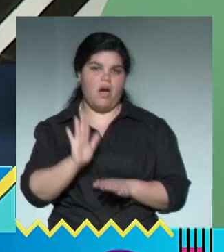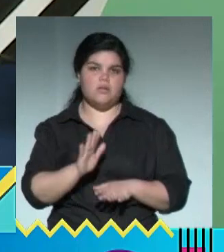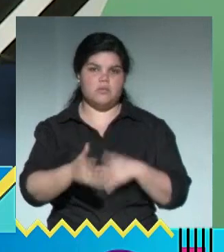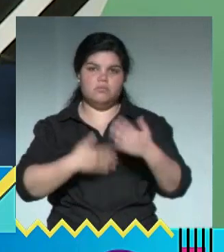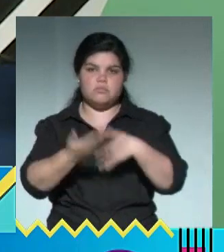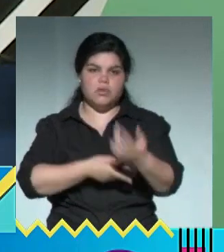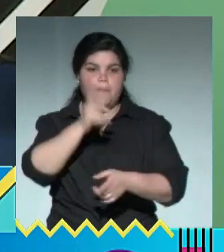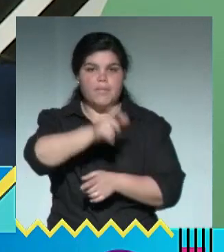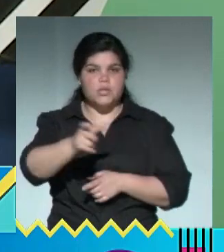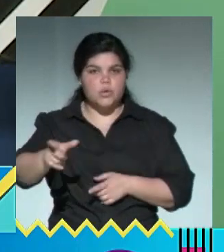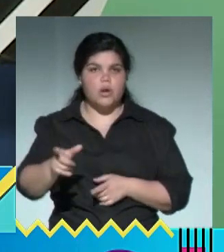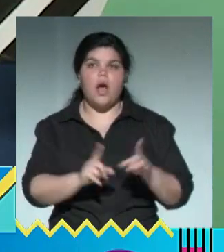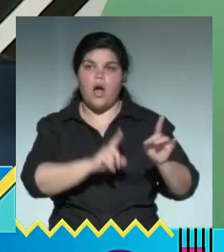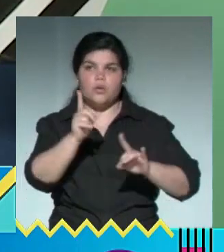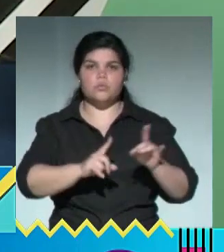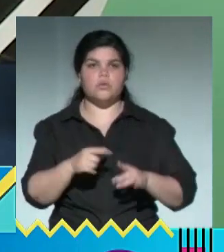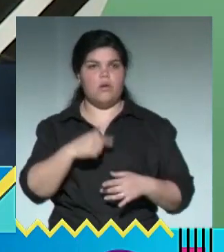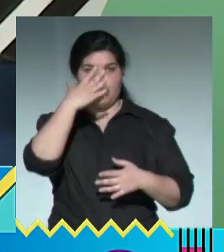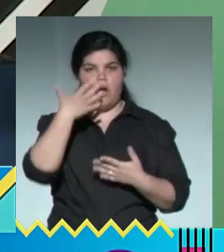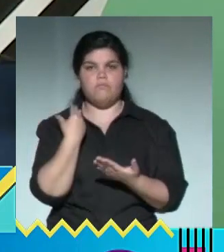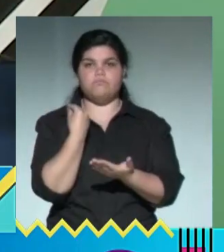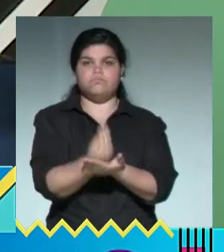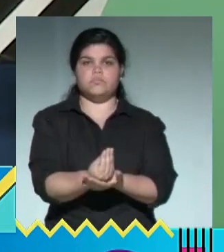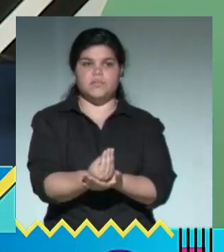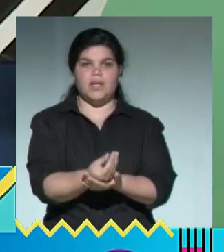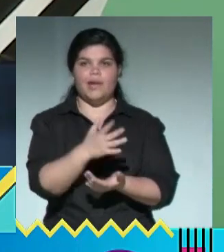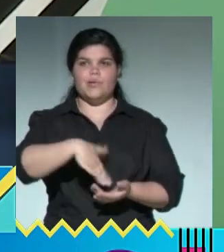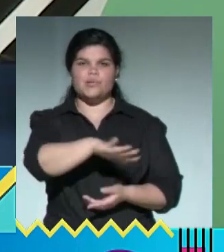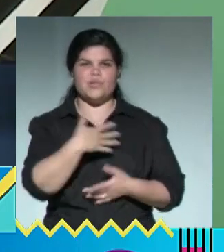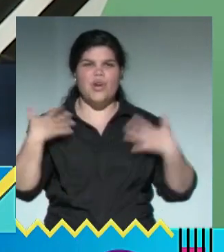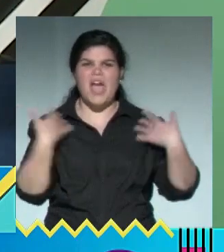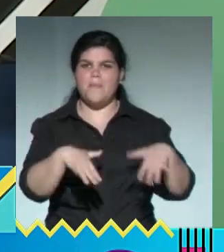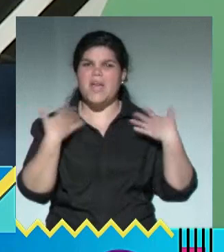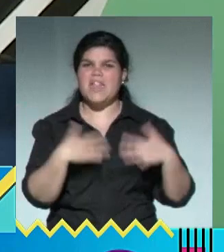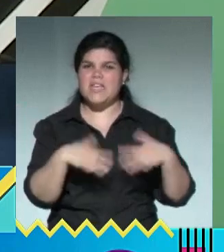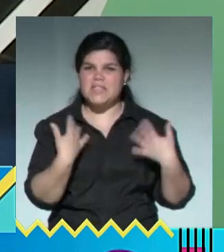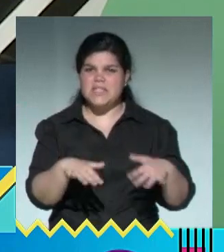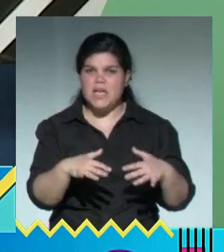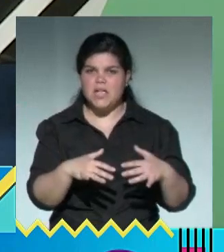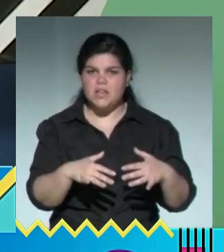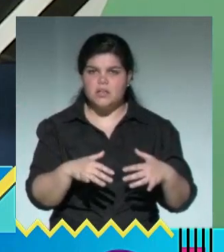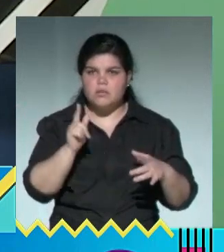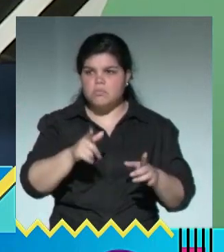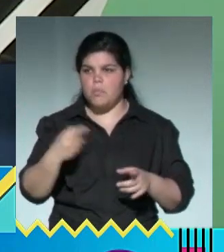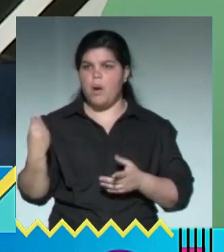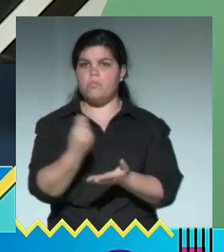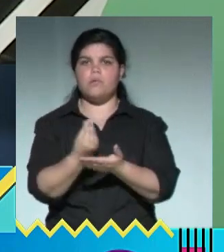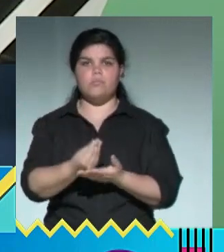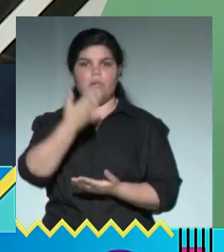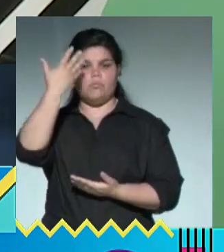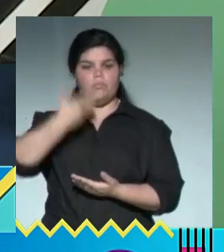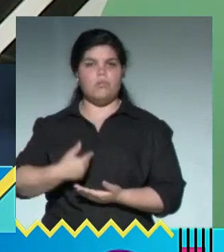actores, buscando un rédito político electoral en momentos donde estábamos frente a una emergencia y donde había principalmente muchos